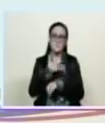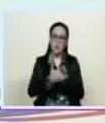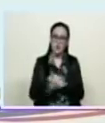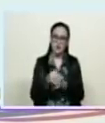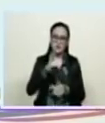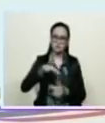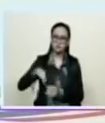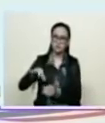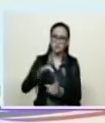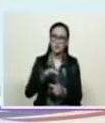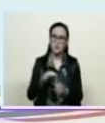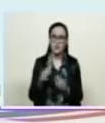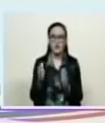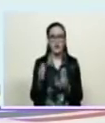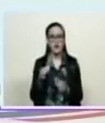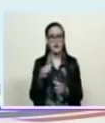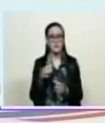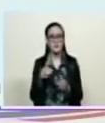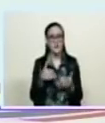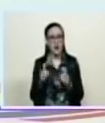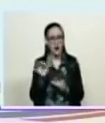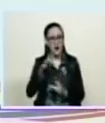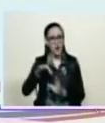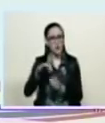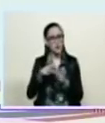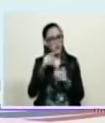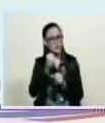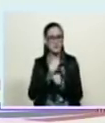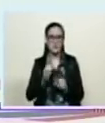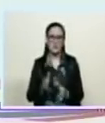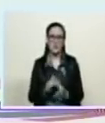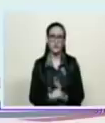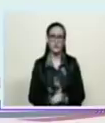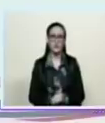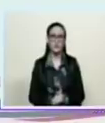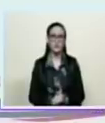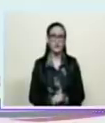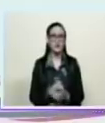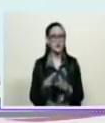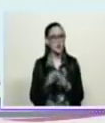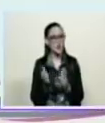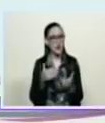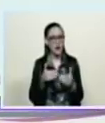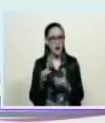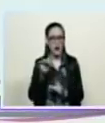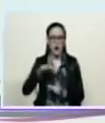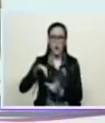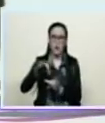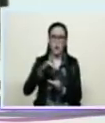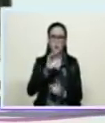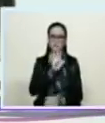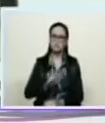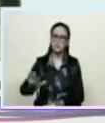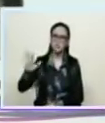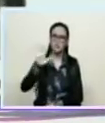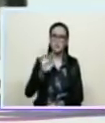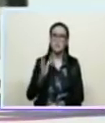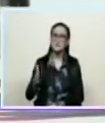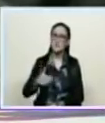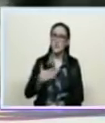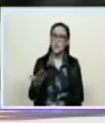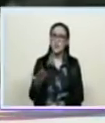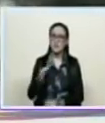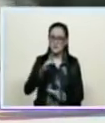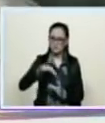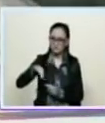granja con las cajas de ahorro, los trabajadores. Todas las cajas de ahorro del país pueden